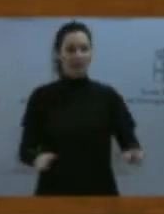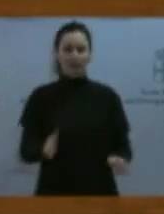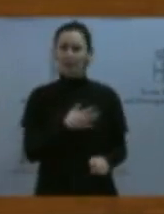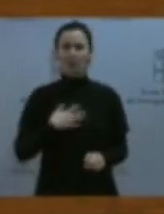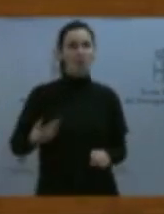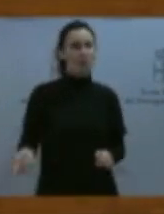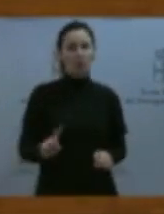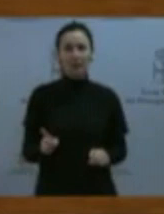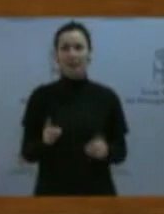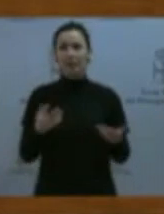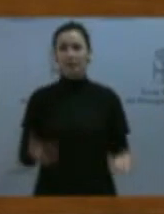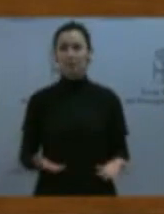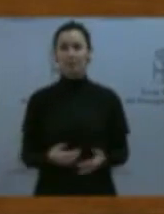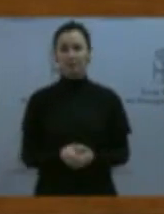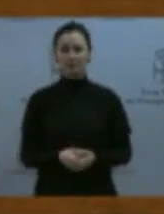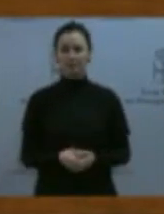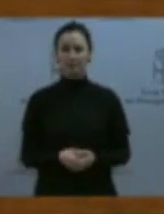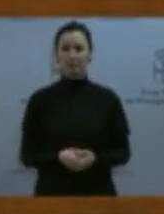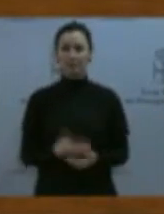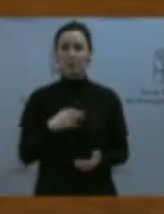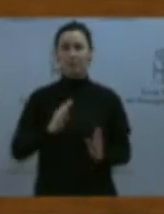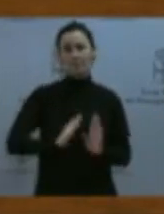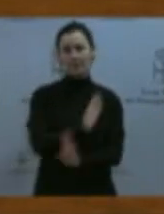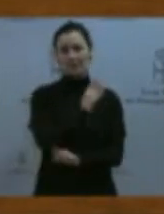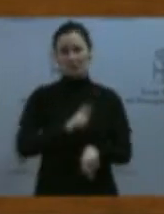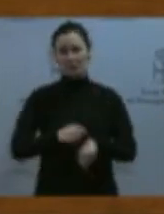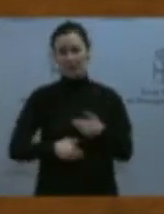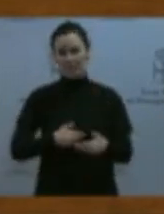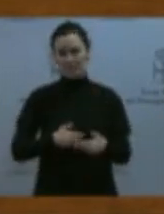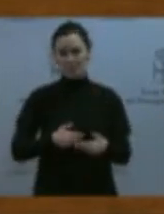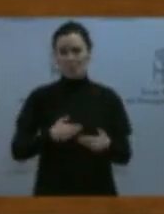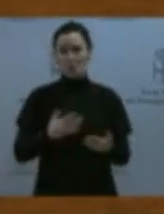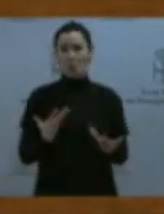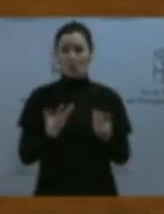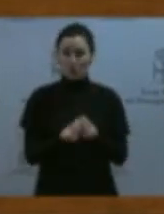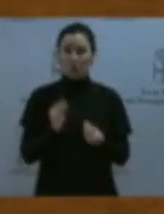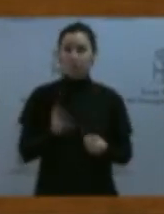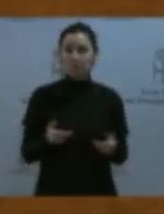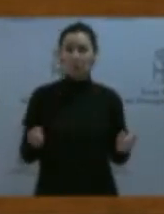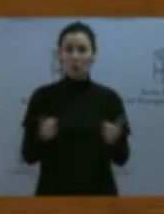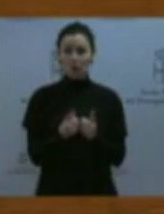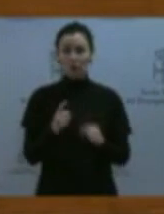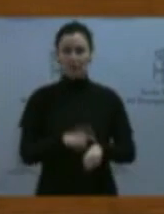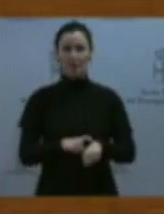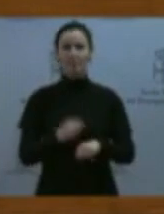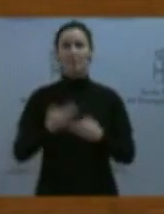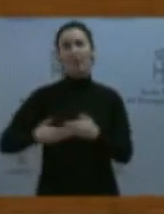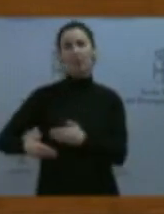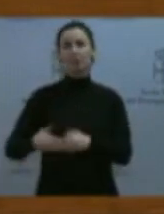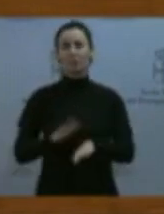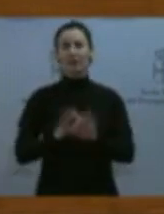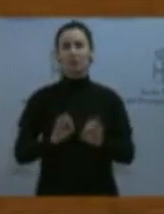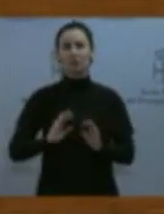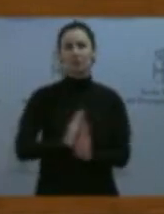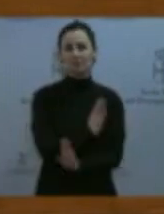han prescrito, porque normalmente se acompañan de penas relativamente pequeñas y tienen señalados plazos breves de prescripción. Y tales